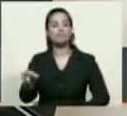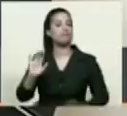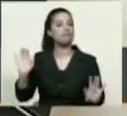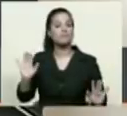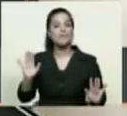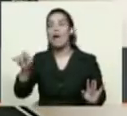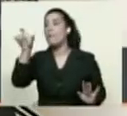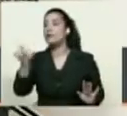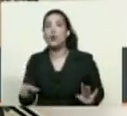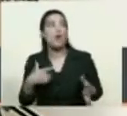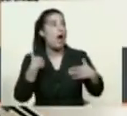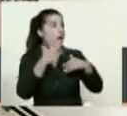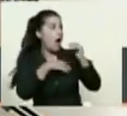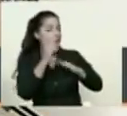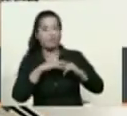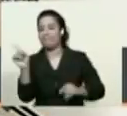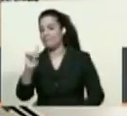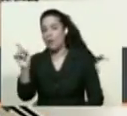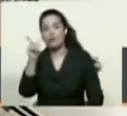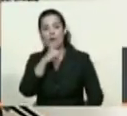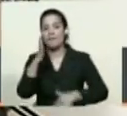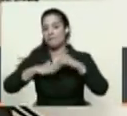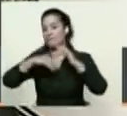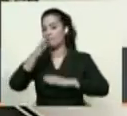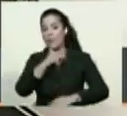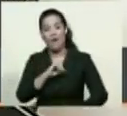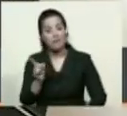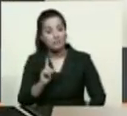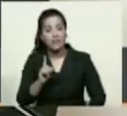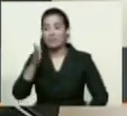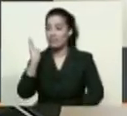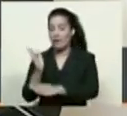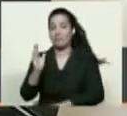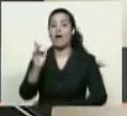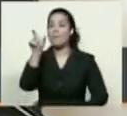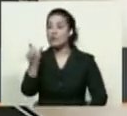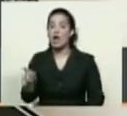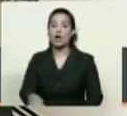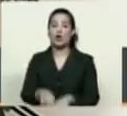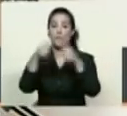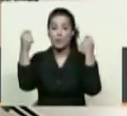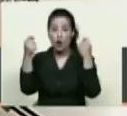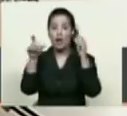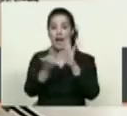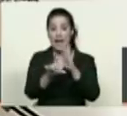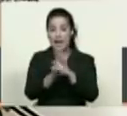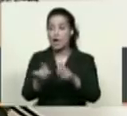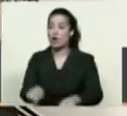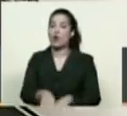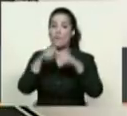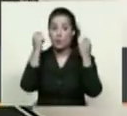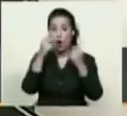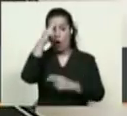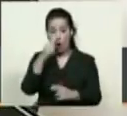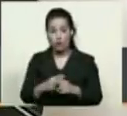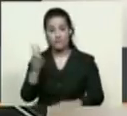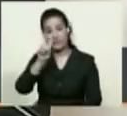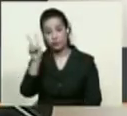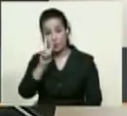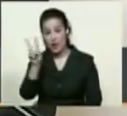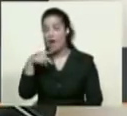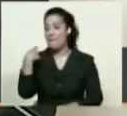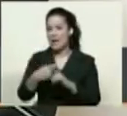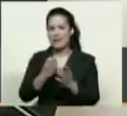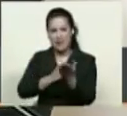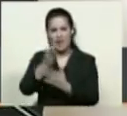quien quiera que vulnere los intereses de la República, que vulnere el honor y que vulnere la